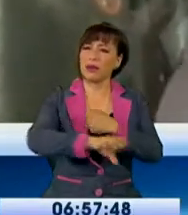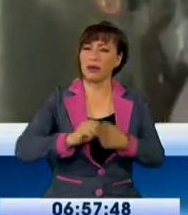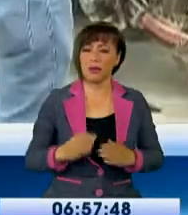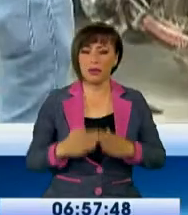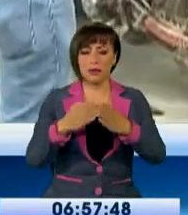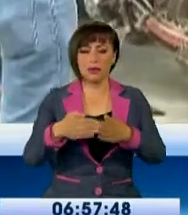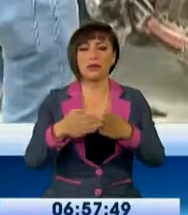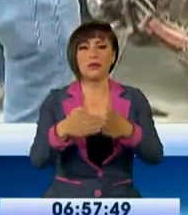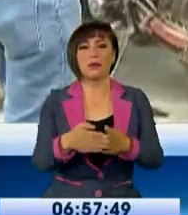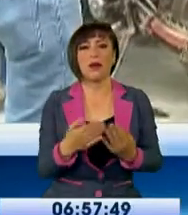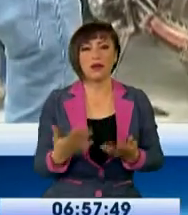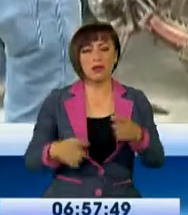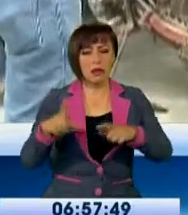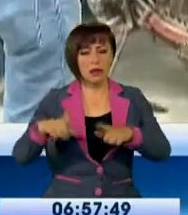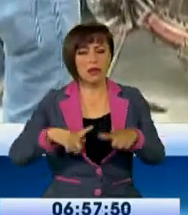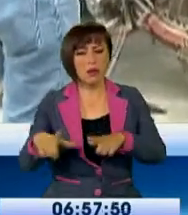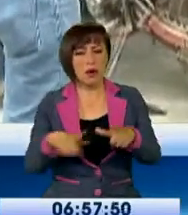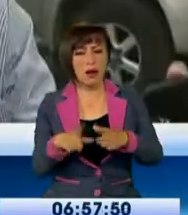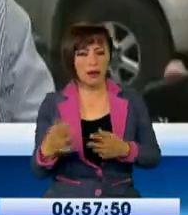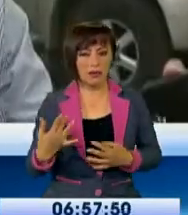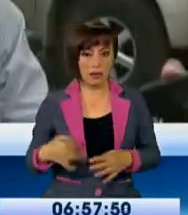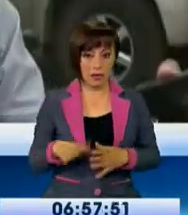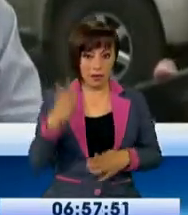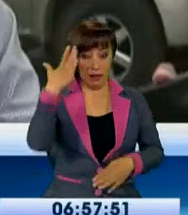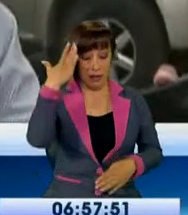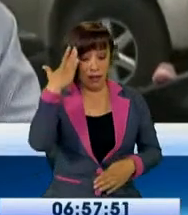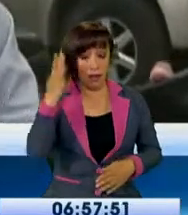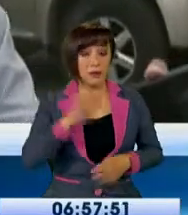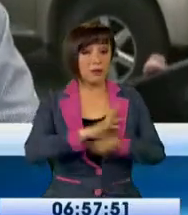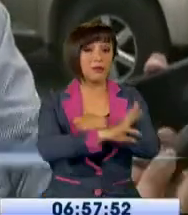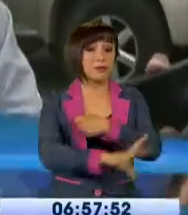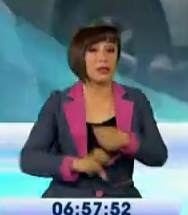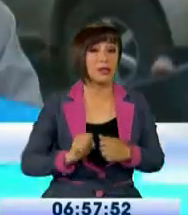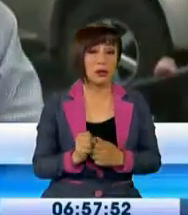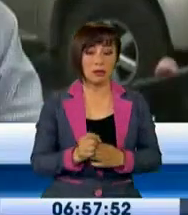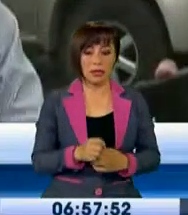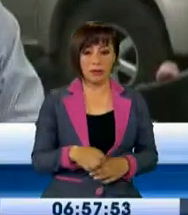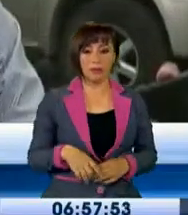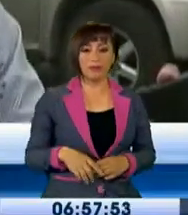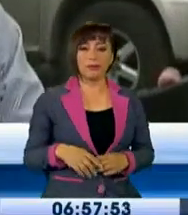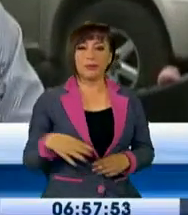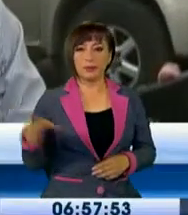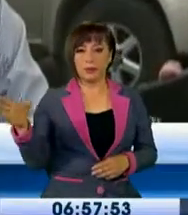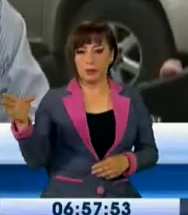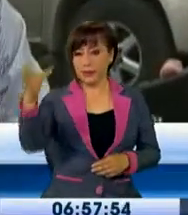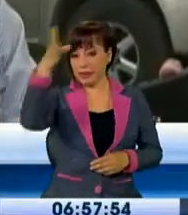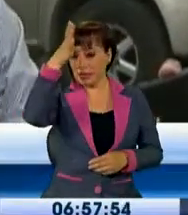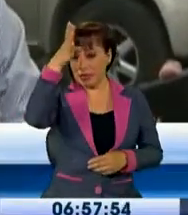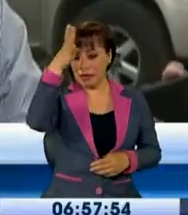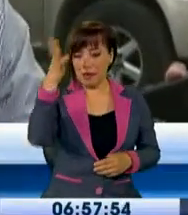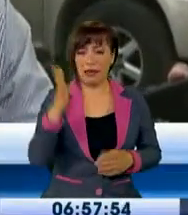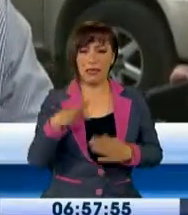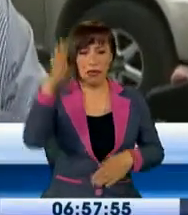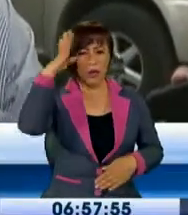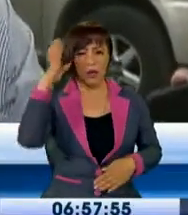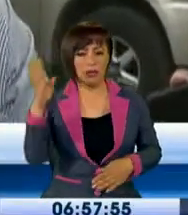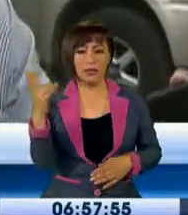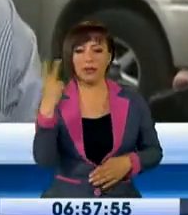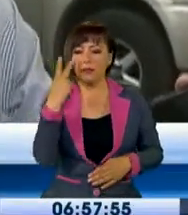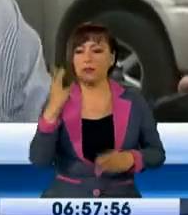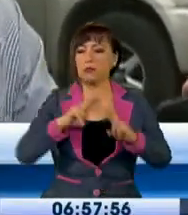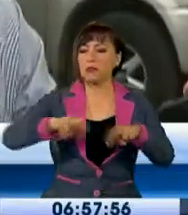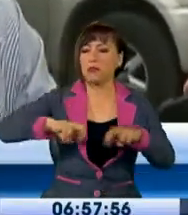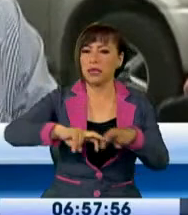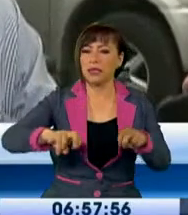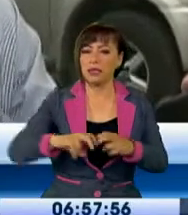locales se estarían desmantelando. Tenemos información de inteligencia que pueden existir partes de